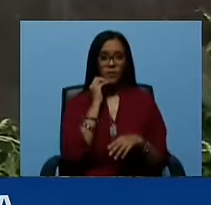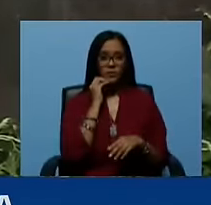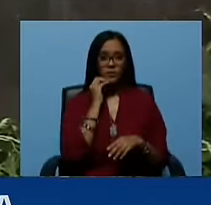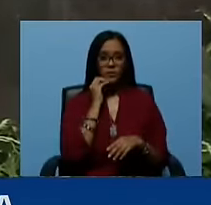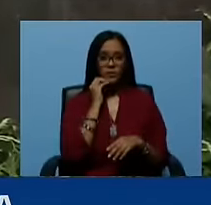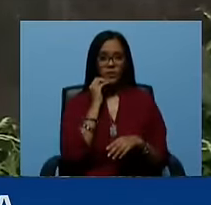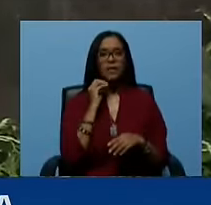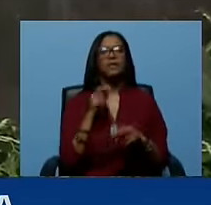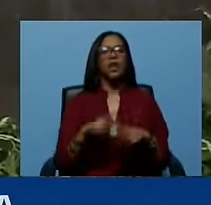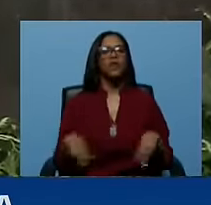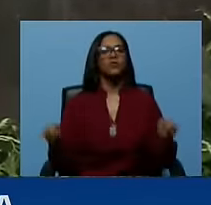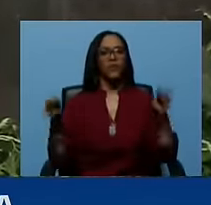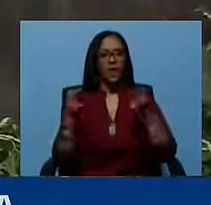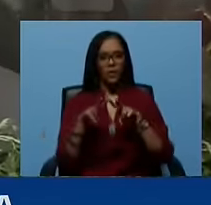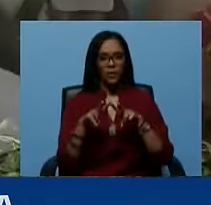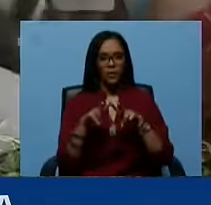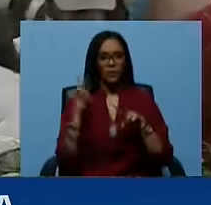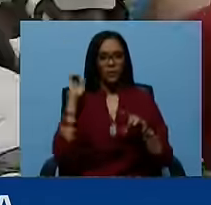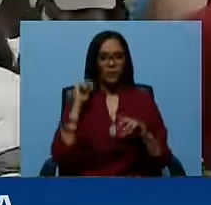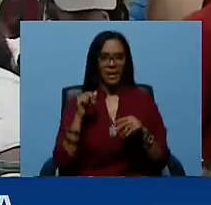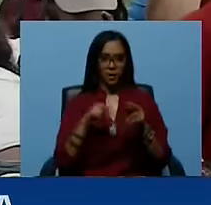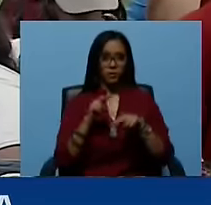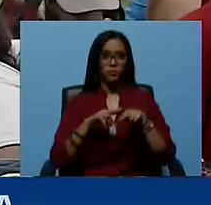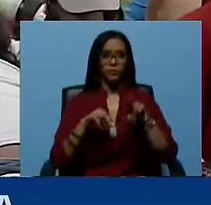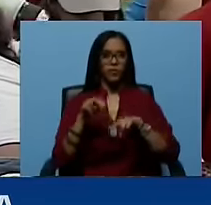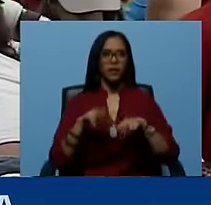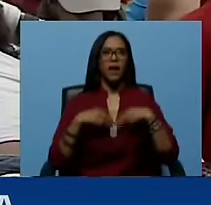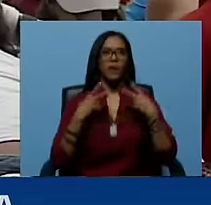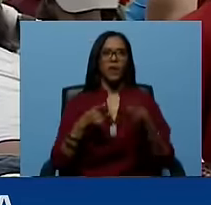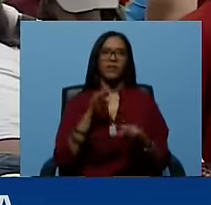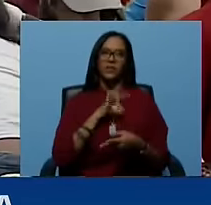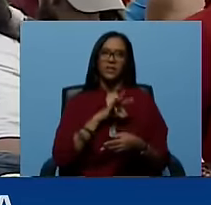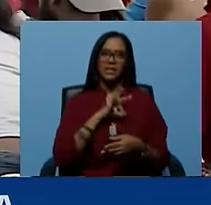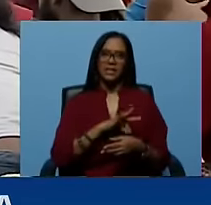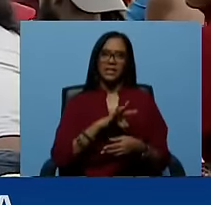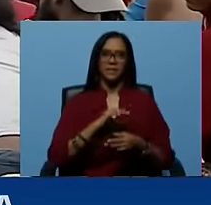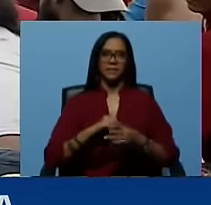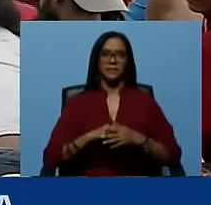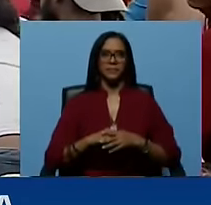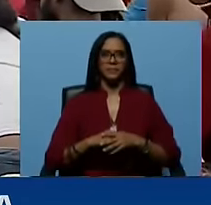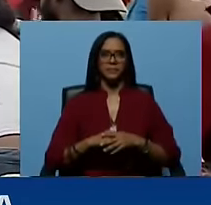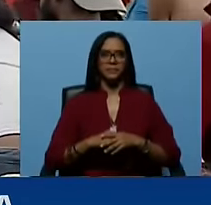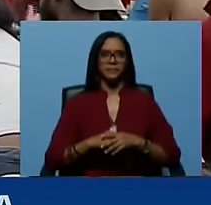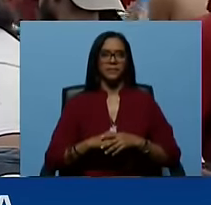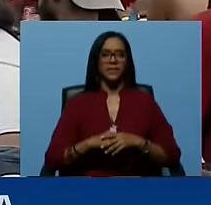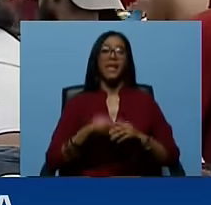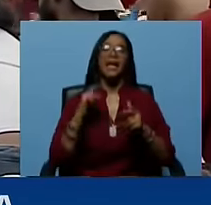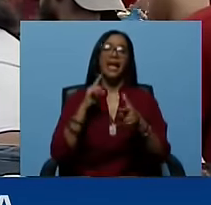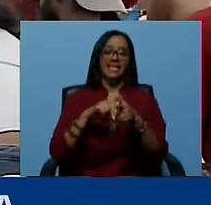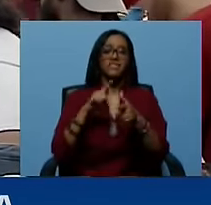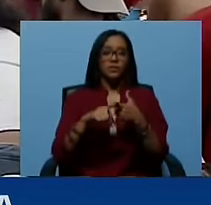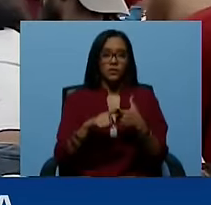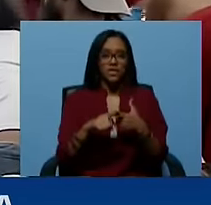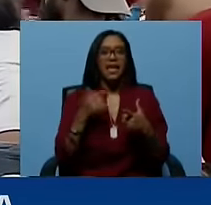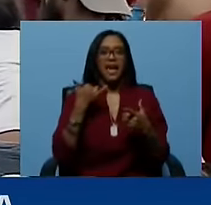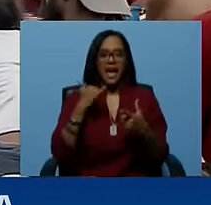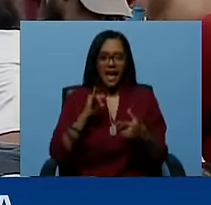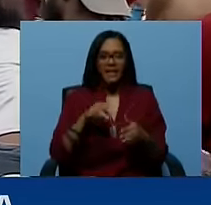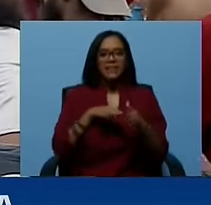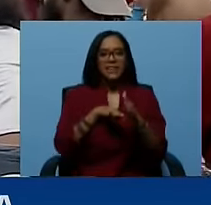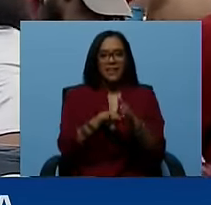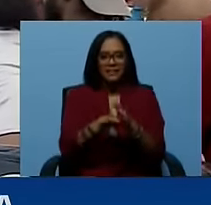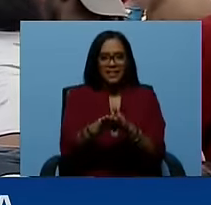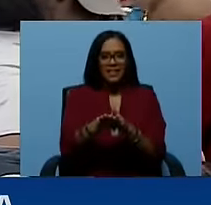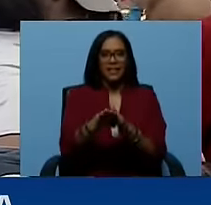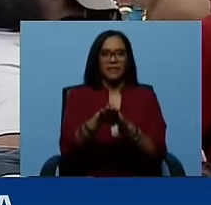de los valores para construir una nueva sociedad socialista. Entonces, hay que trascender